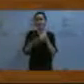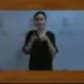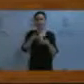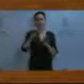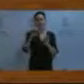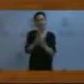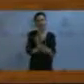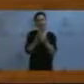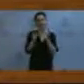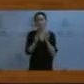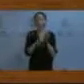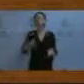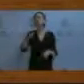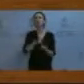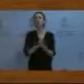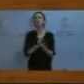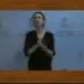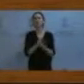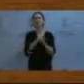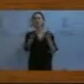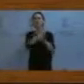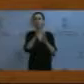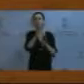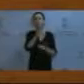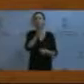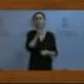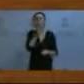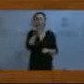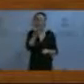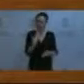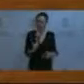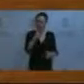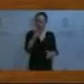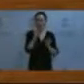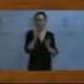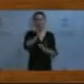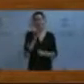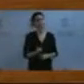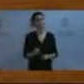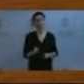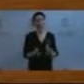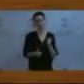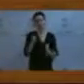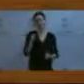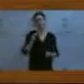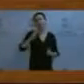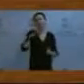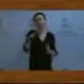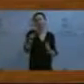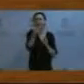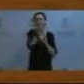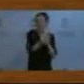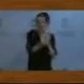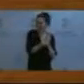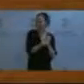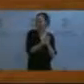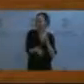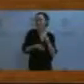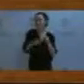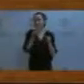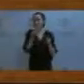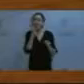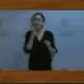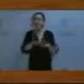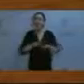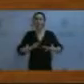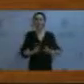turno específico de procuradores, que nos parece bien porque es quizás más automático. Establecen otra con una serie de requisitos para poder